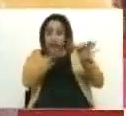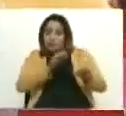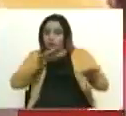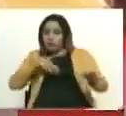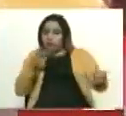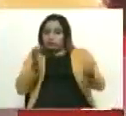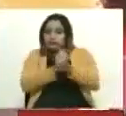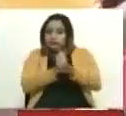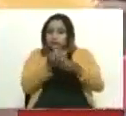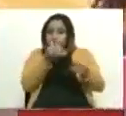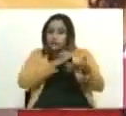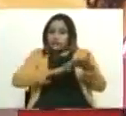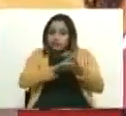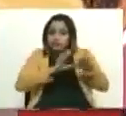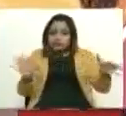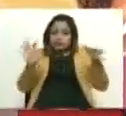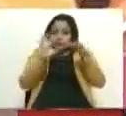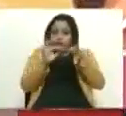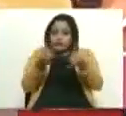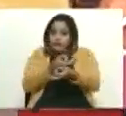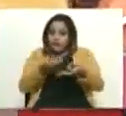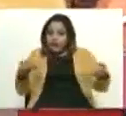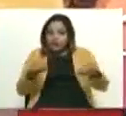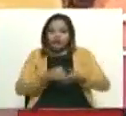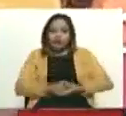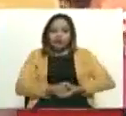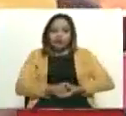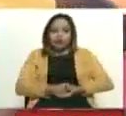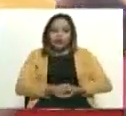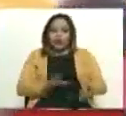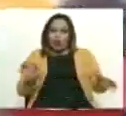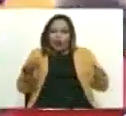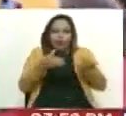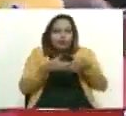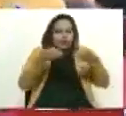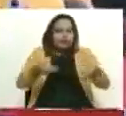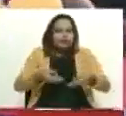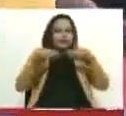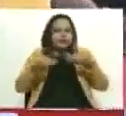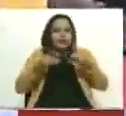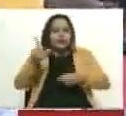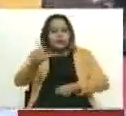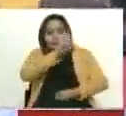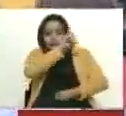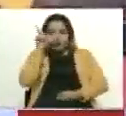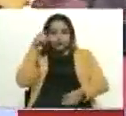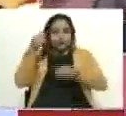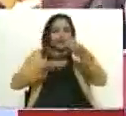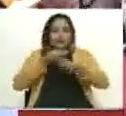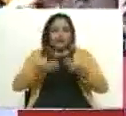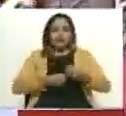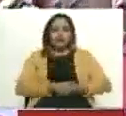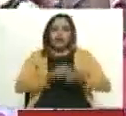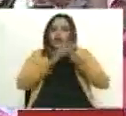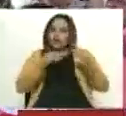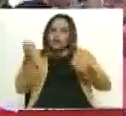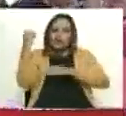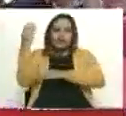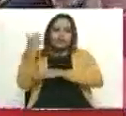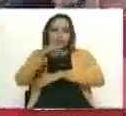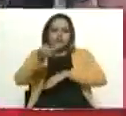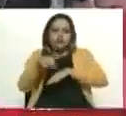resolver, con el engranaje perfecto, como un solo bloque que hemos sido el Partido Socialista Unido de Venezuela, toda la Asamblea